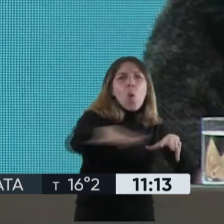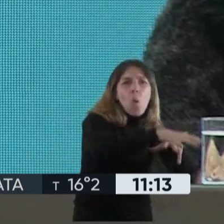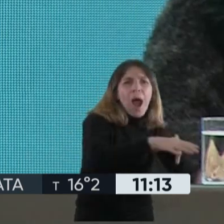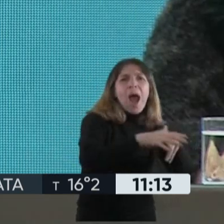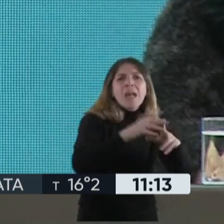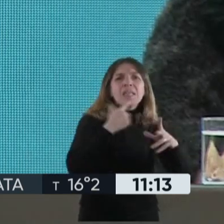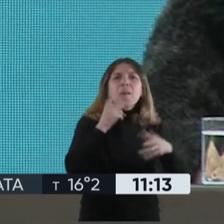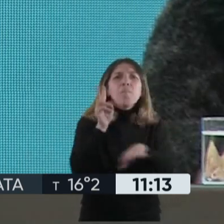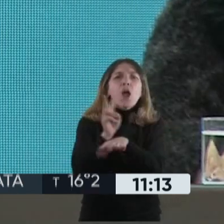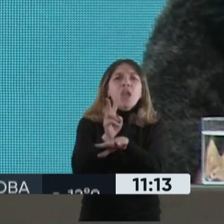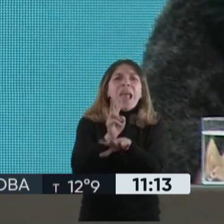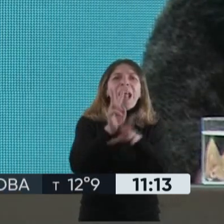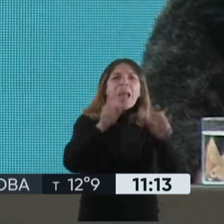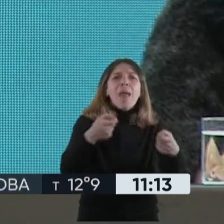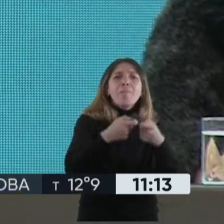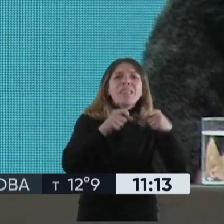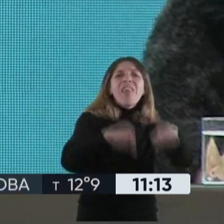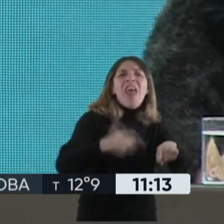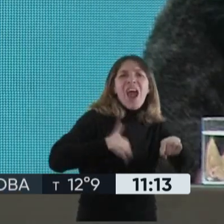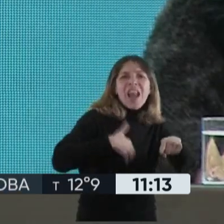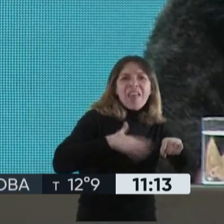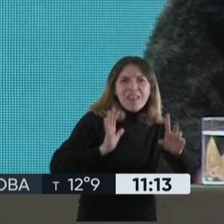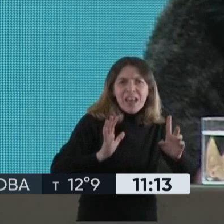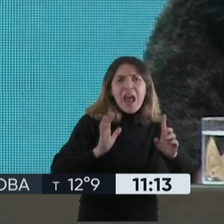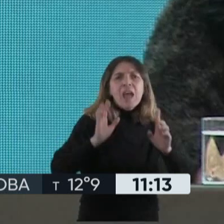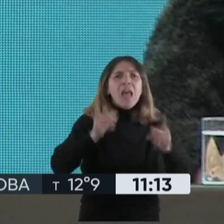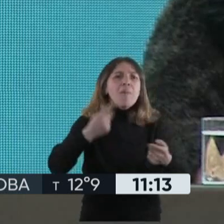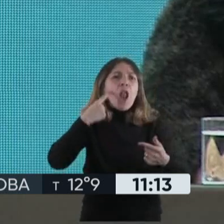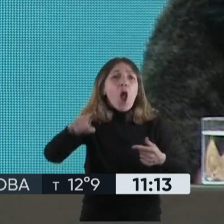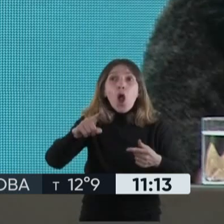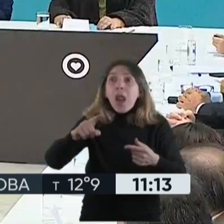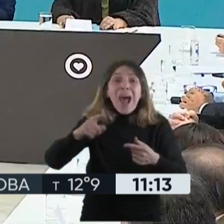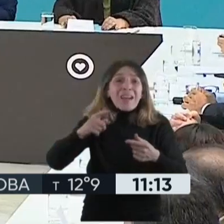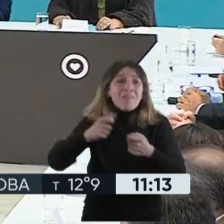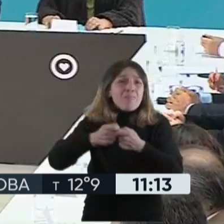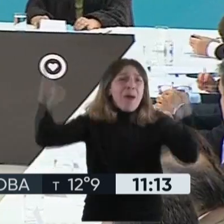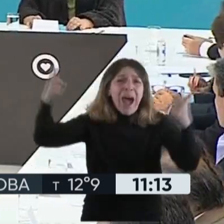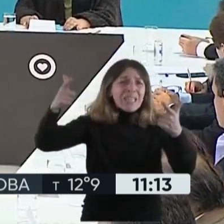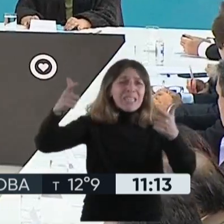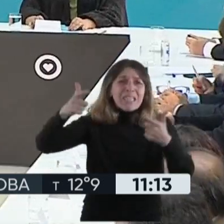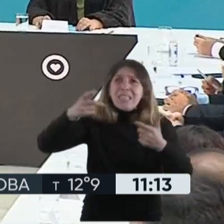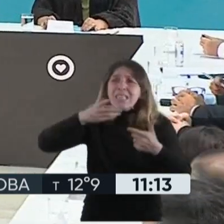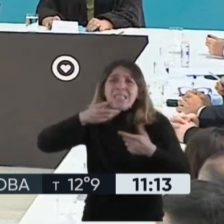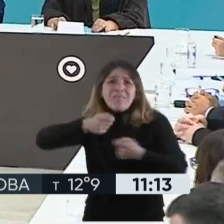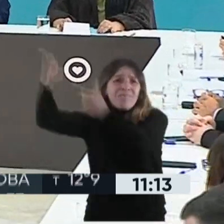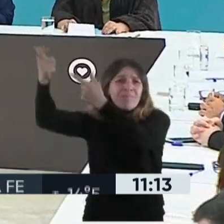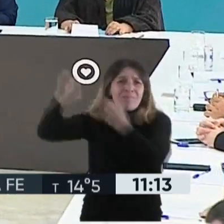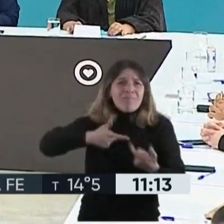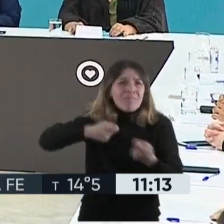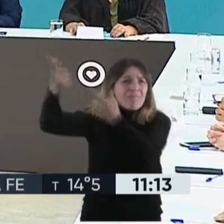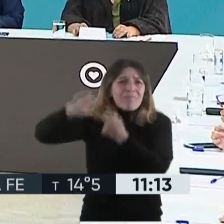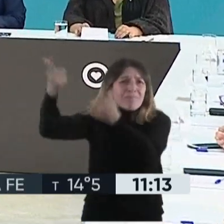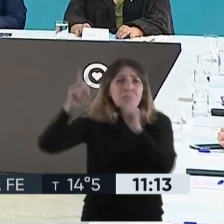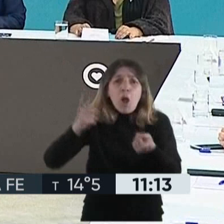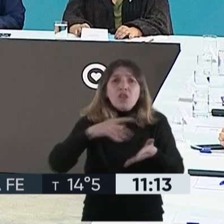el mercado interno, de lograr la mayor integración nacional posible en la actividad, por eso está planteado claramente